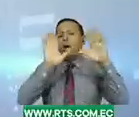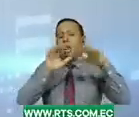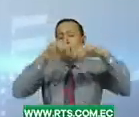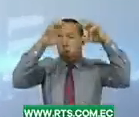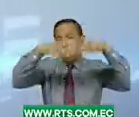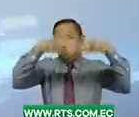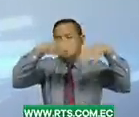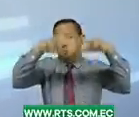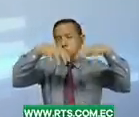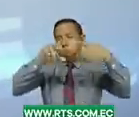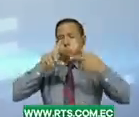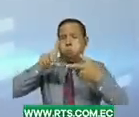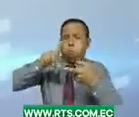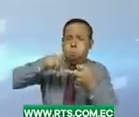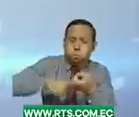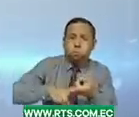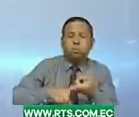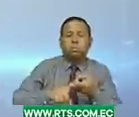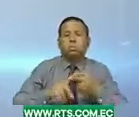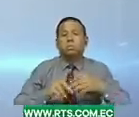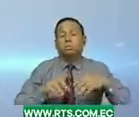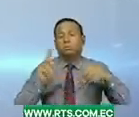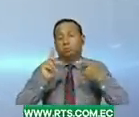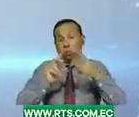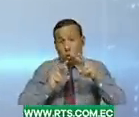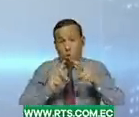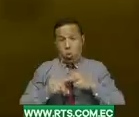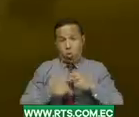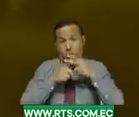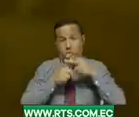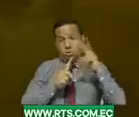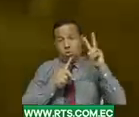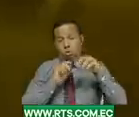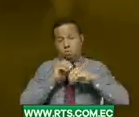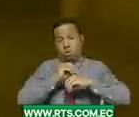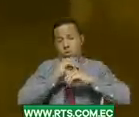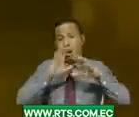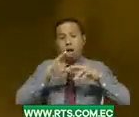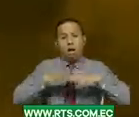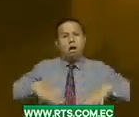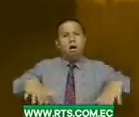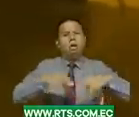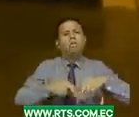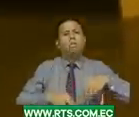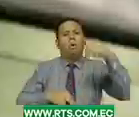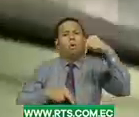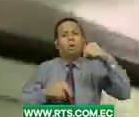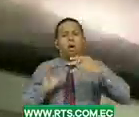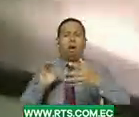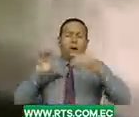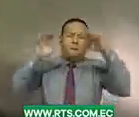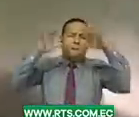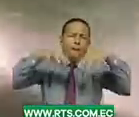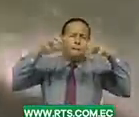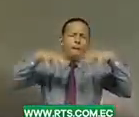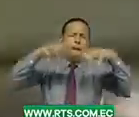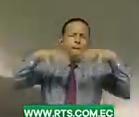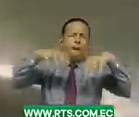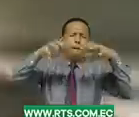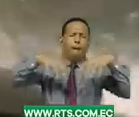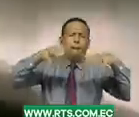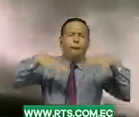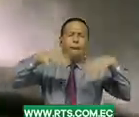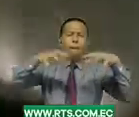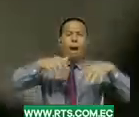El aguacero inició a las 2 de la mañana del jueves en el norte de la ciudad. Una hora después, el